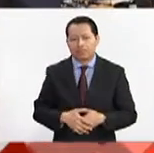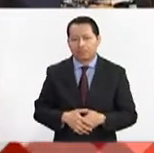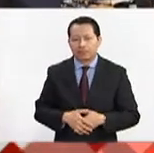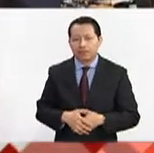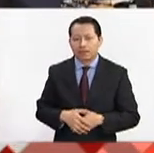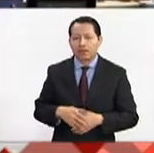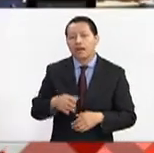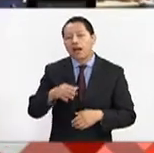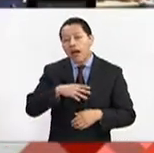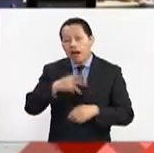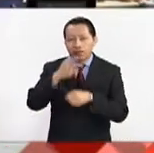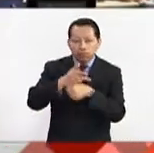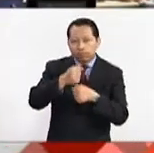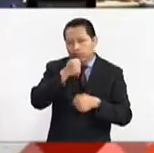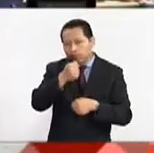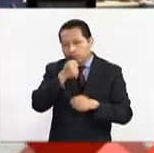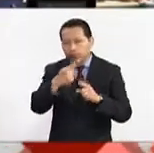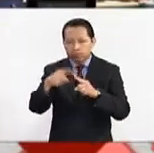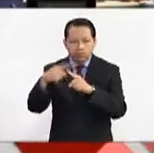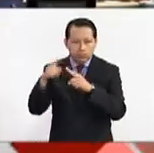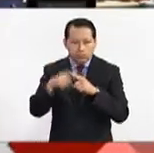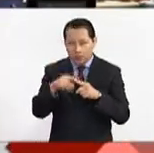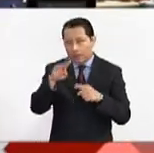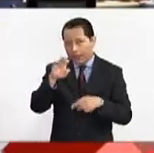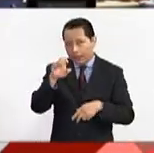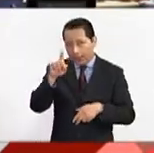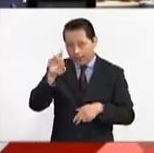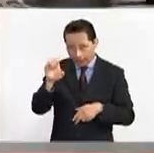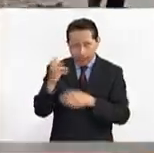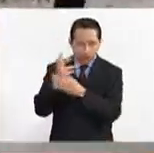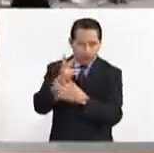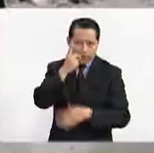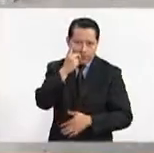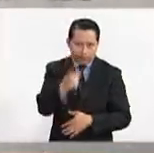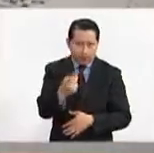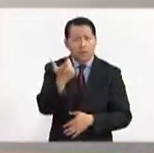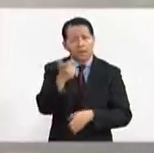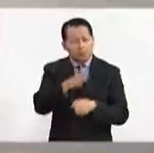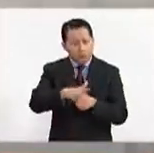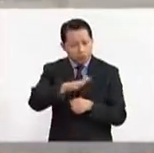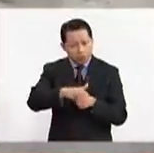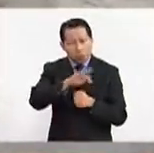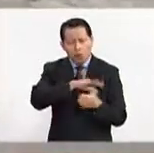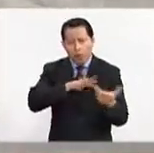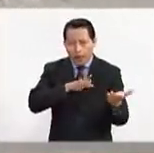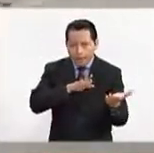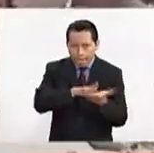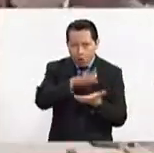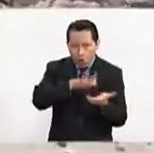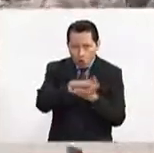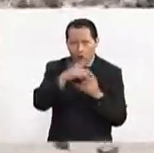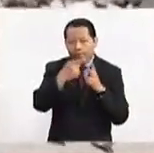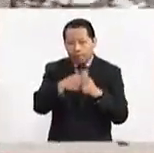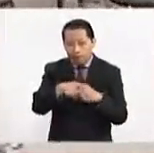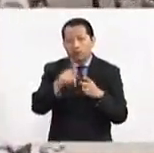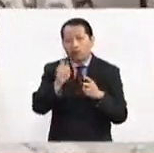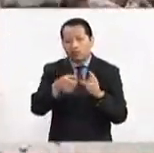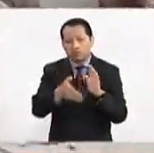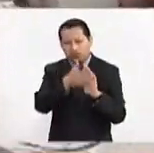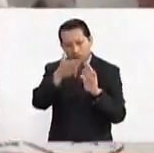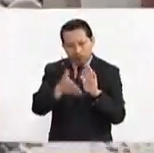medios de comunicación, Meade Curibreña informó que hay recursos suficientes para otorgar apoyo en lo inmediato y comenzar con la etapa